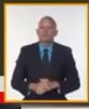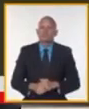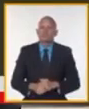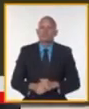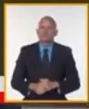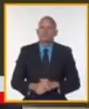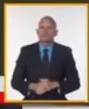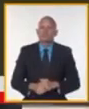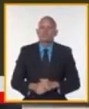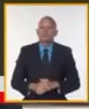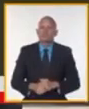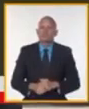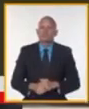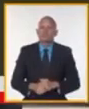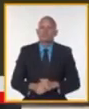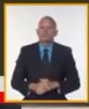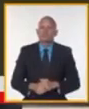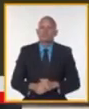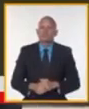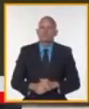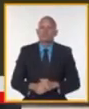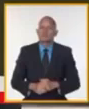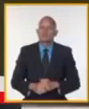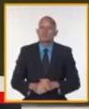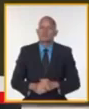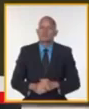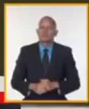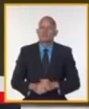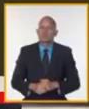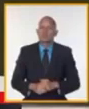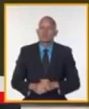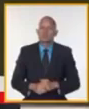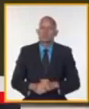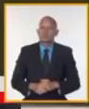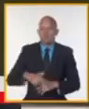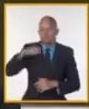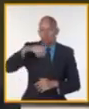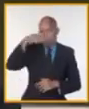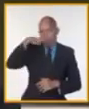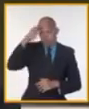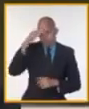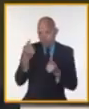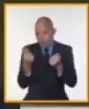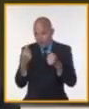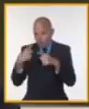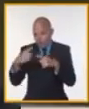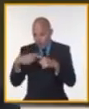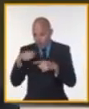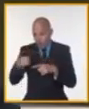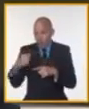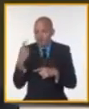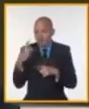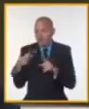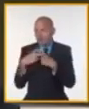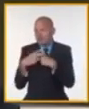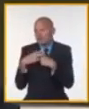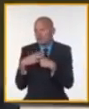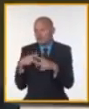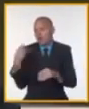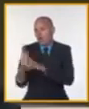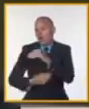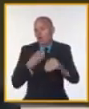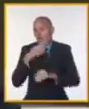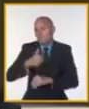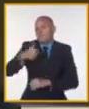programa integral de transformaciones estructurales para la economía cubana, que ha logrado integrar a nuestro juicio de